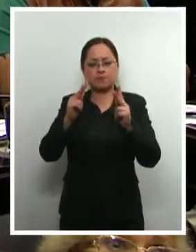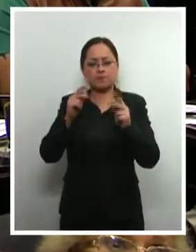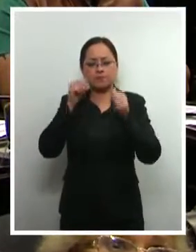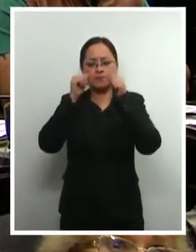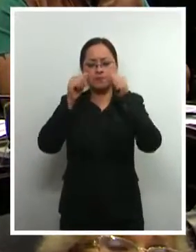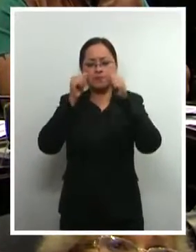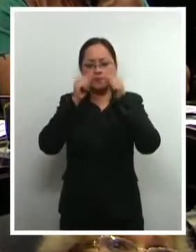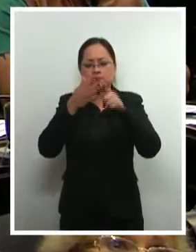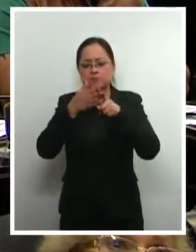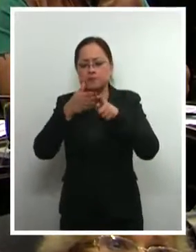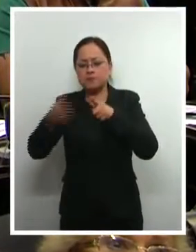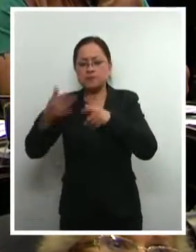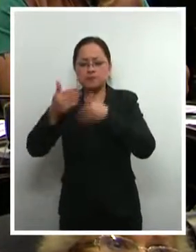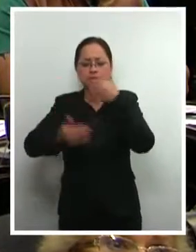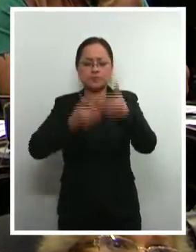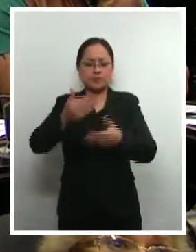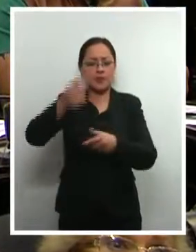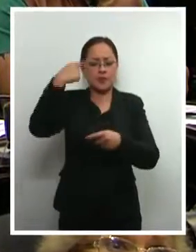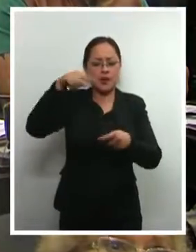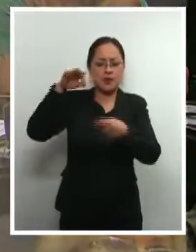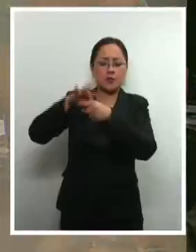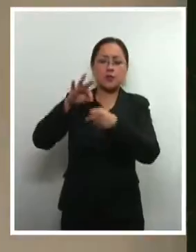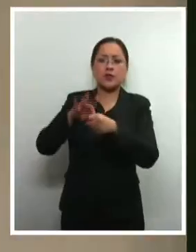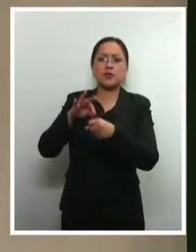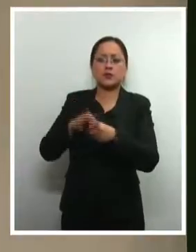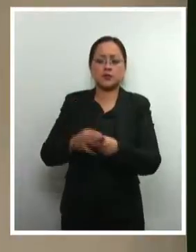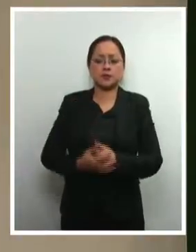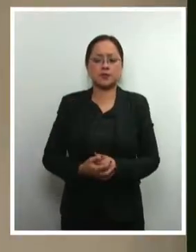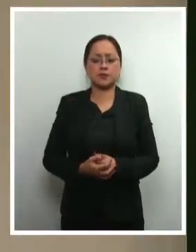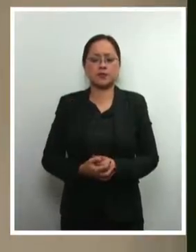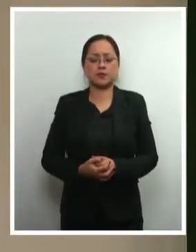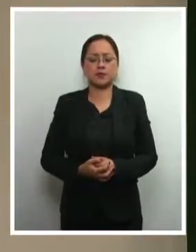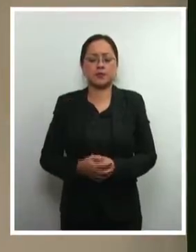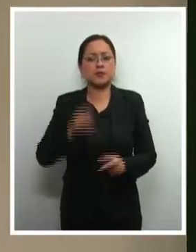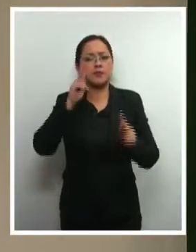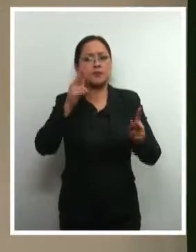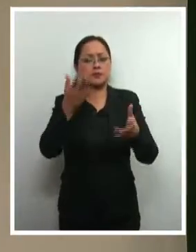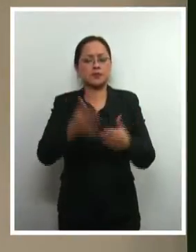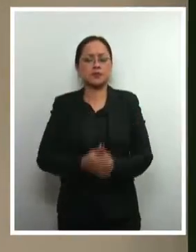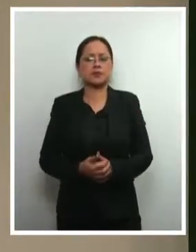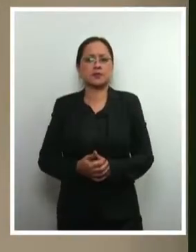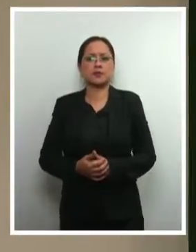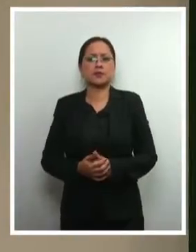al pendiente del proceso de esta votación. Escuchemos.